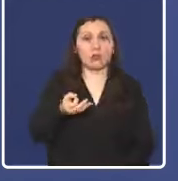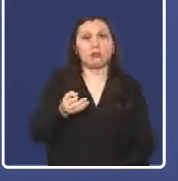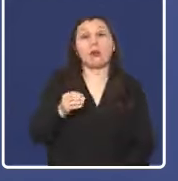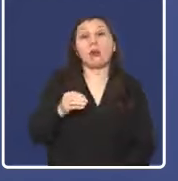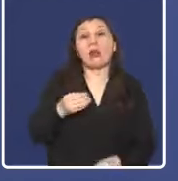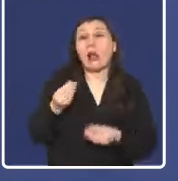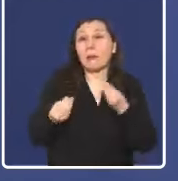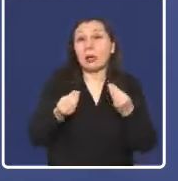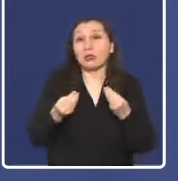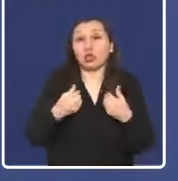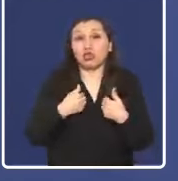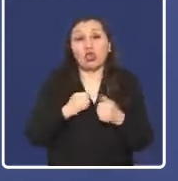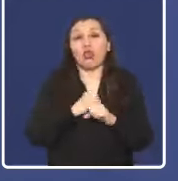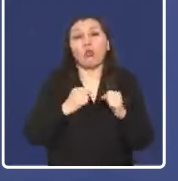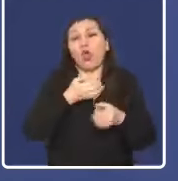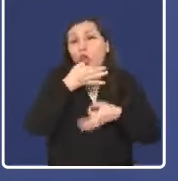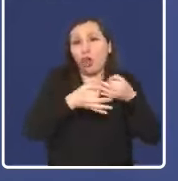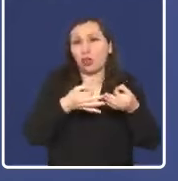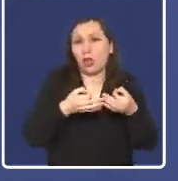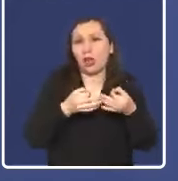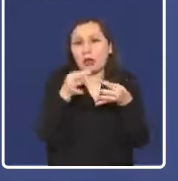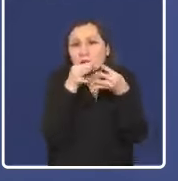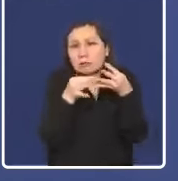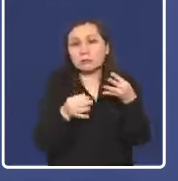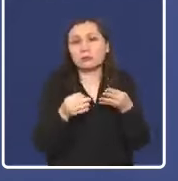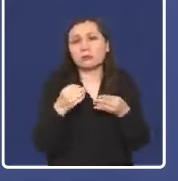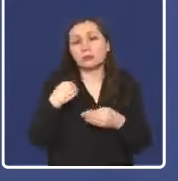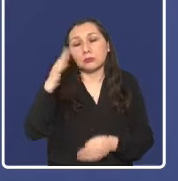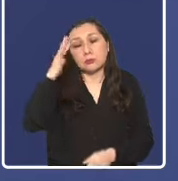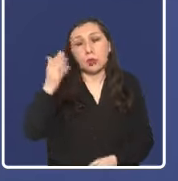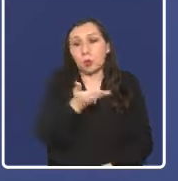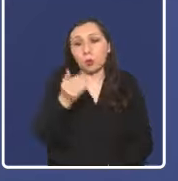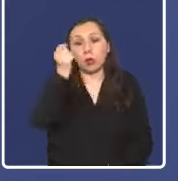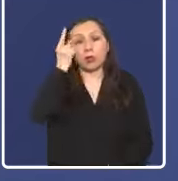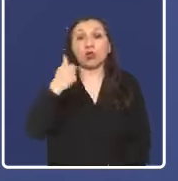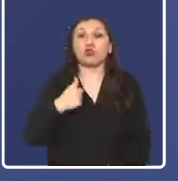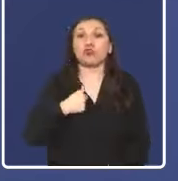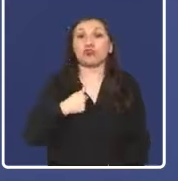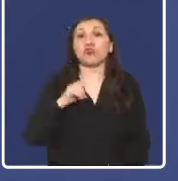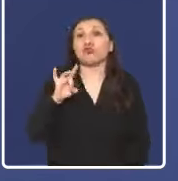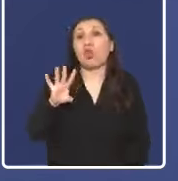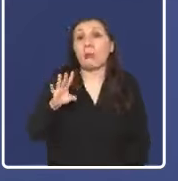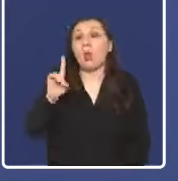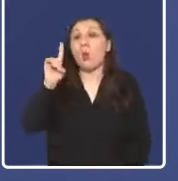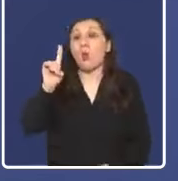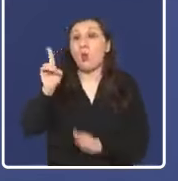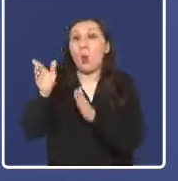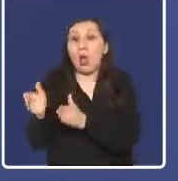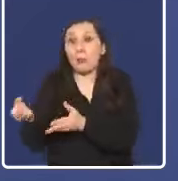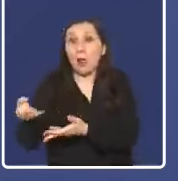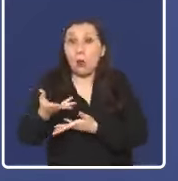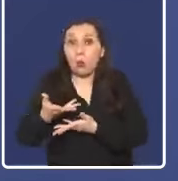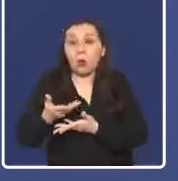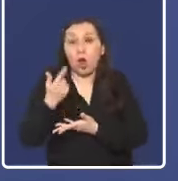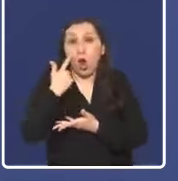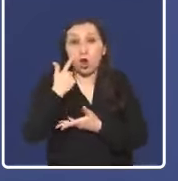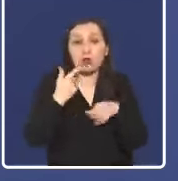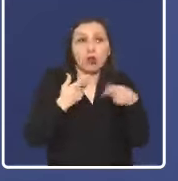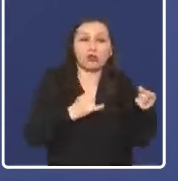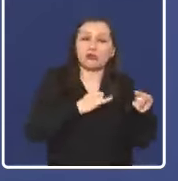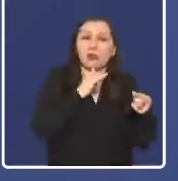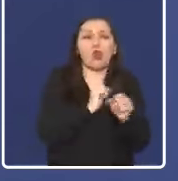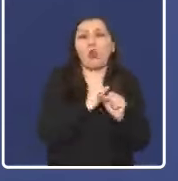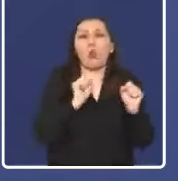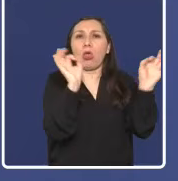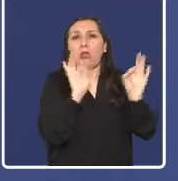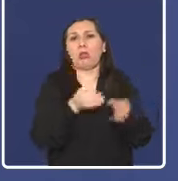Después, los detalles del caso creo que no me corresponde contarlo a mí, eso me imagino que todos lo entenderán, yo además sé solamente una versión, creo que no corresponde que